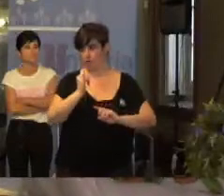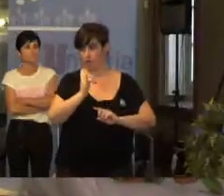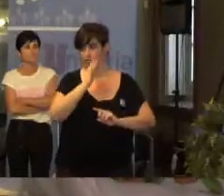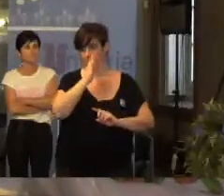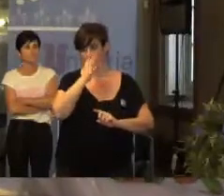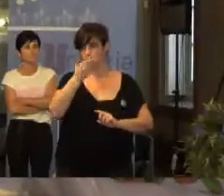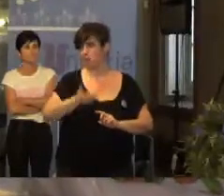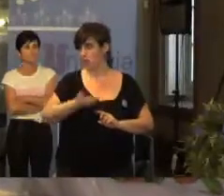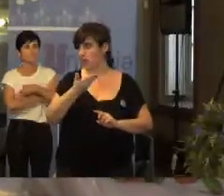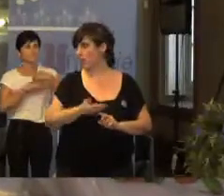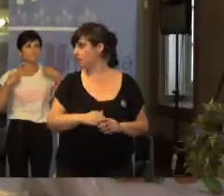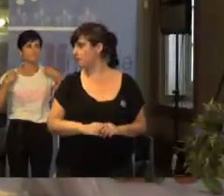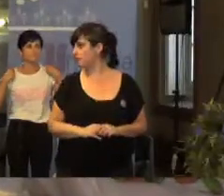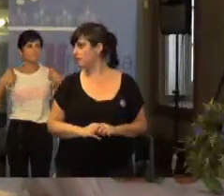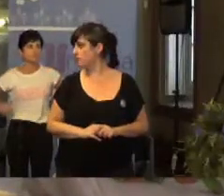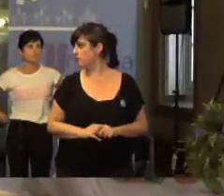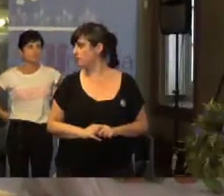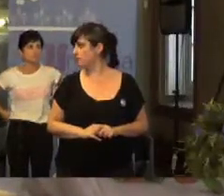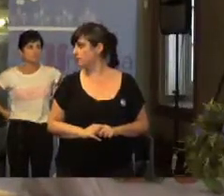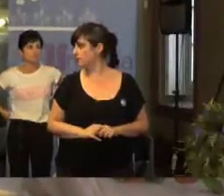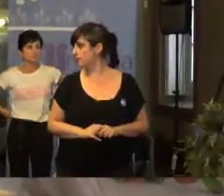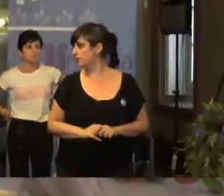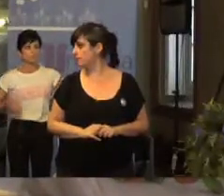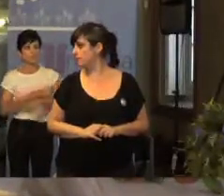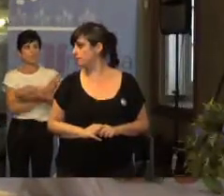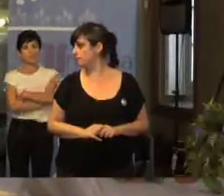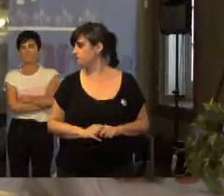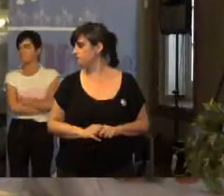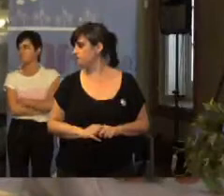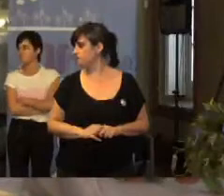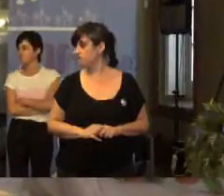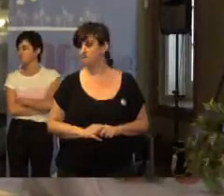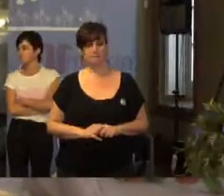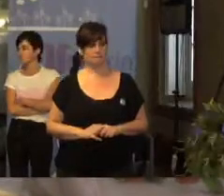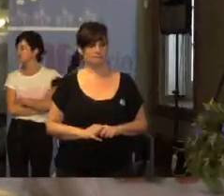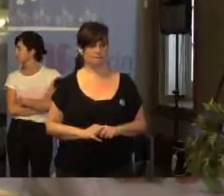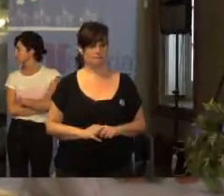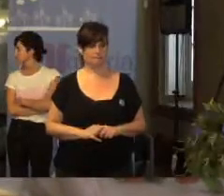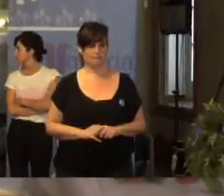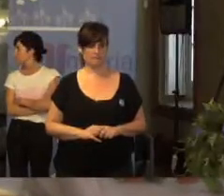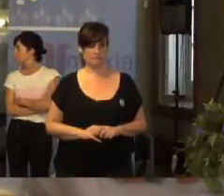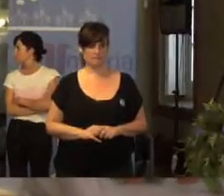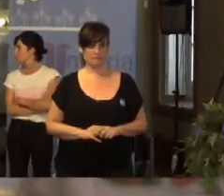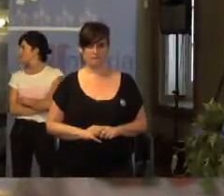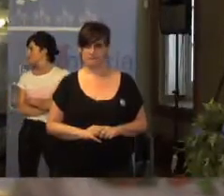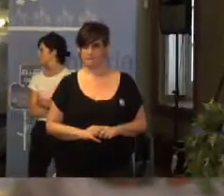grave, para min, por non entender, non está suficientemente abordado, que a moi